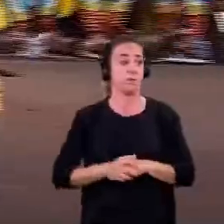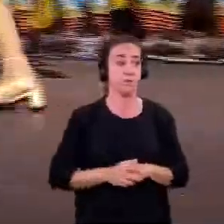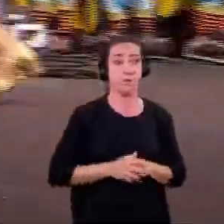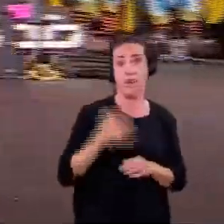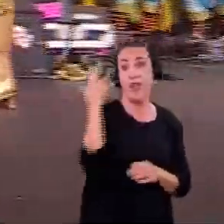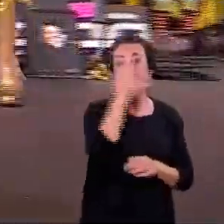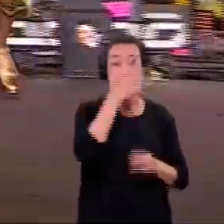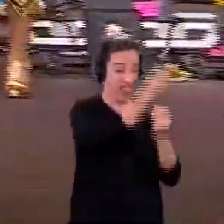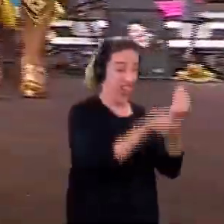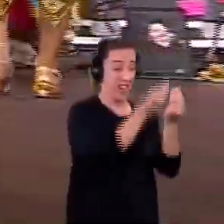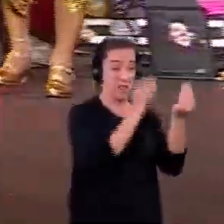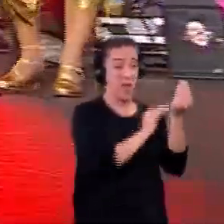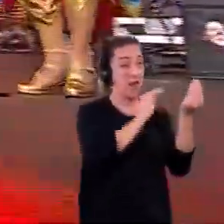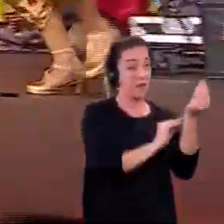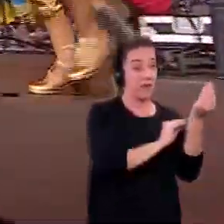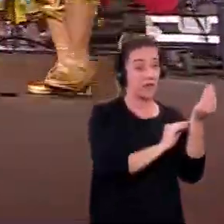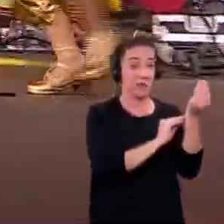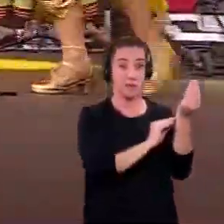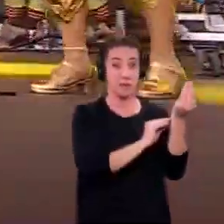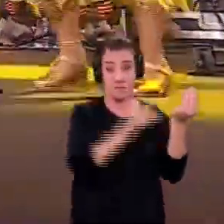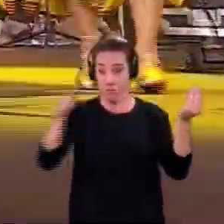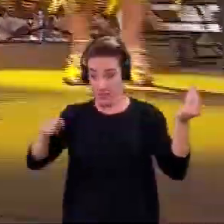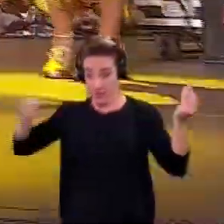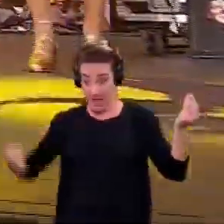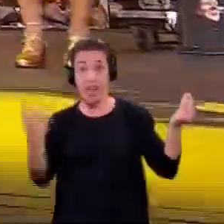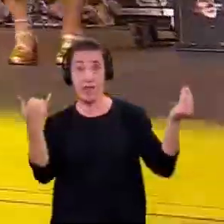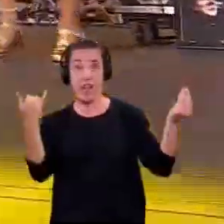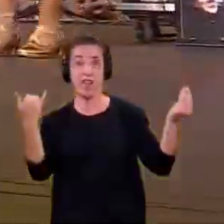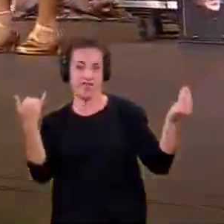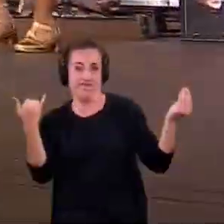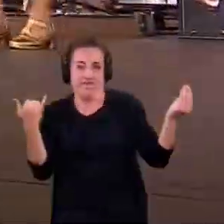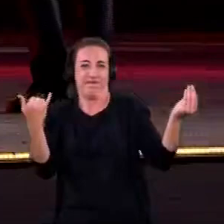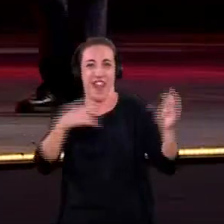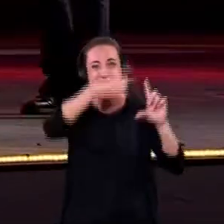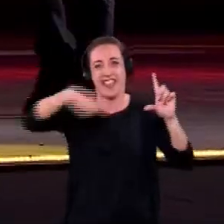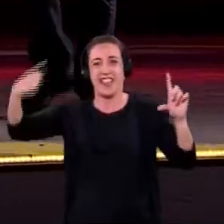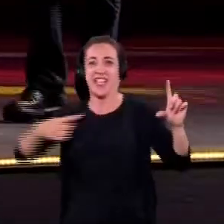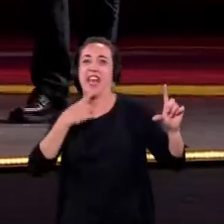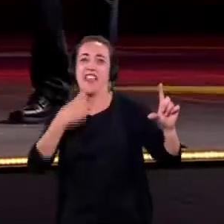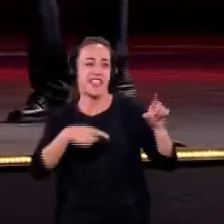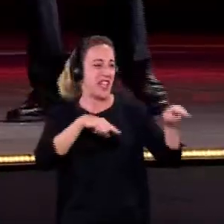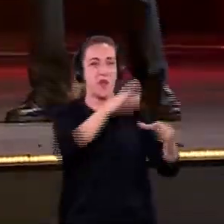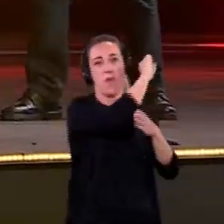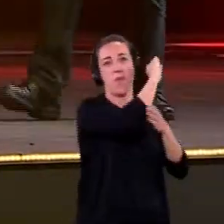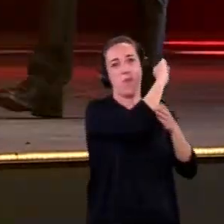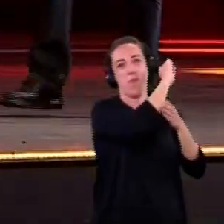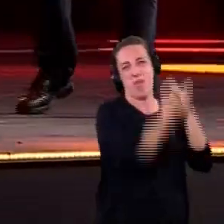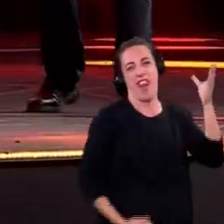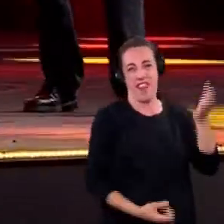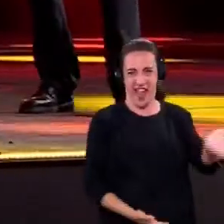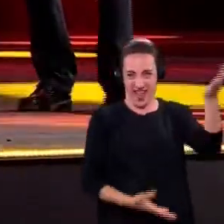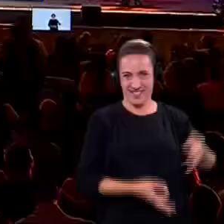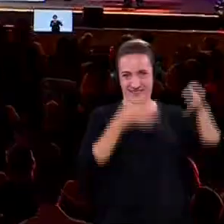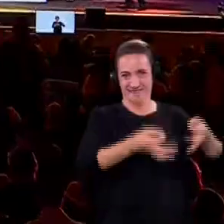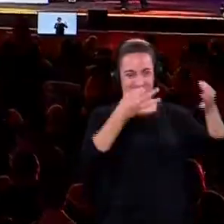carnaval de Las Palmas, frente a lo de mi tierra, la estadística dice que siempre allí ha sido una